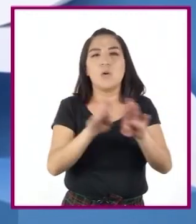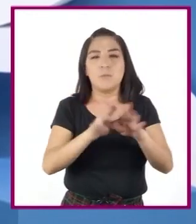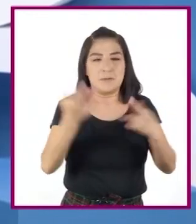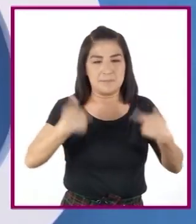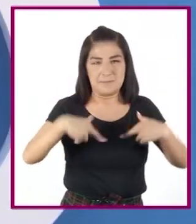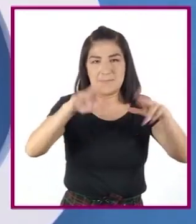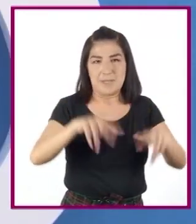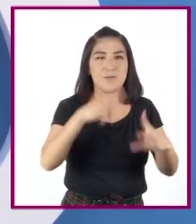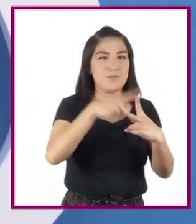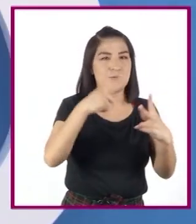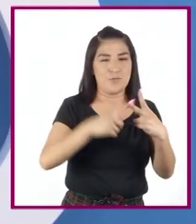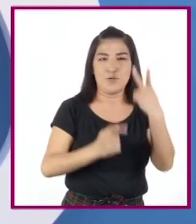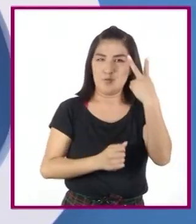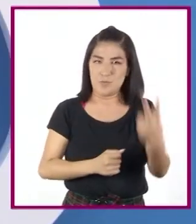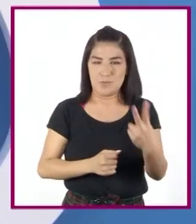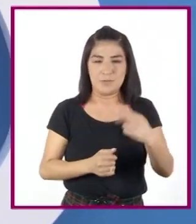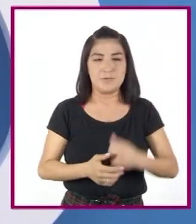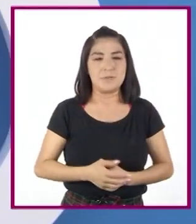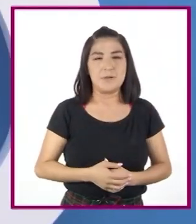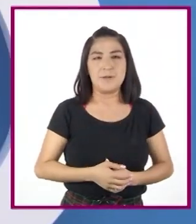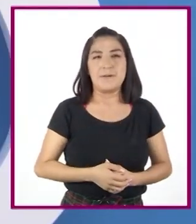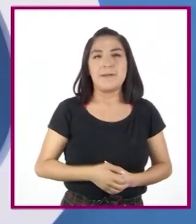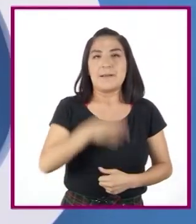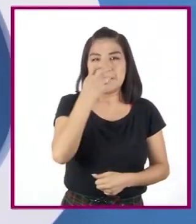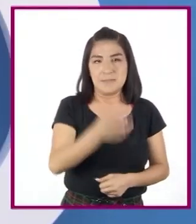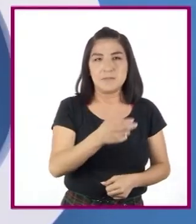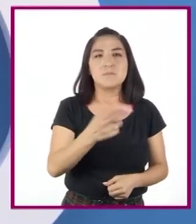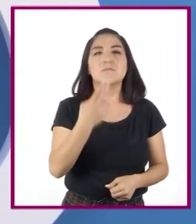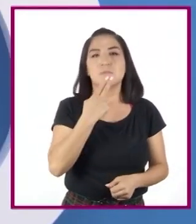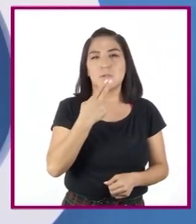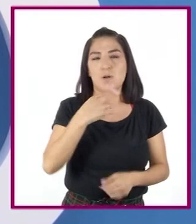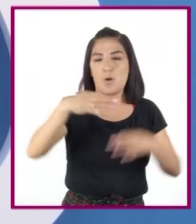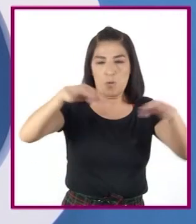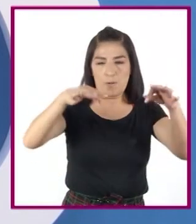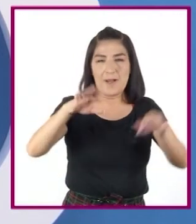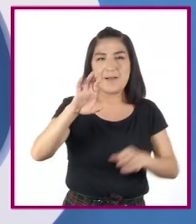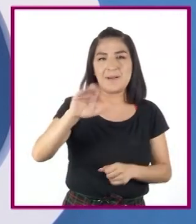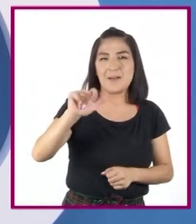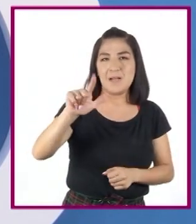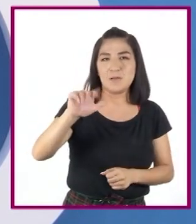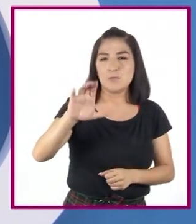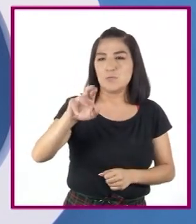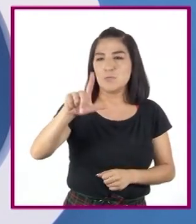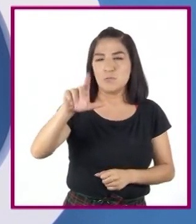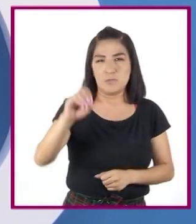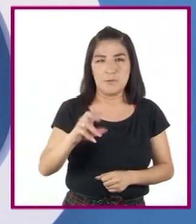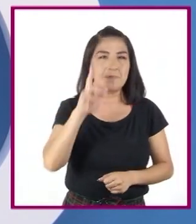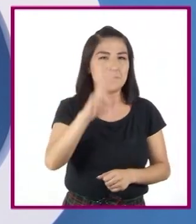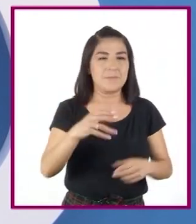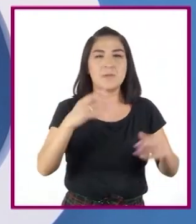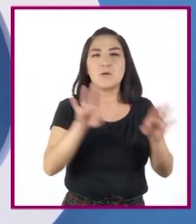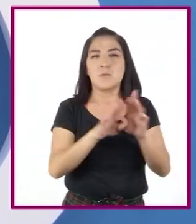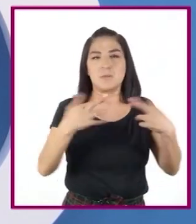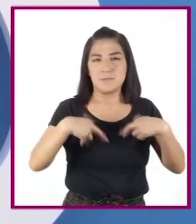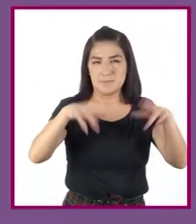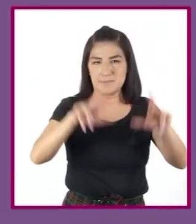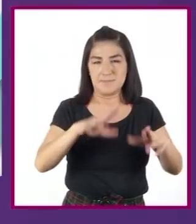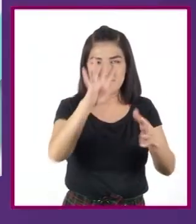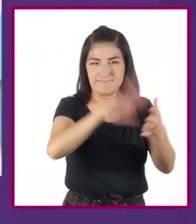de ambas. Esta herramienta es la hoja de cálculo. Representemos los datos en una